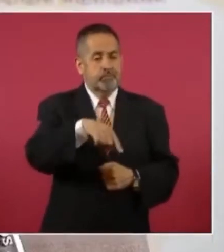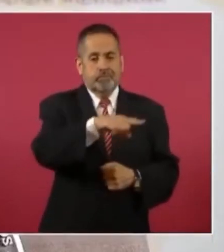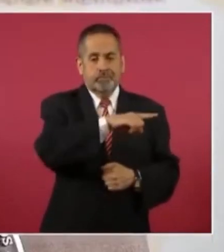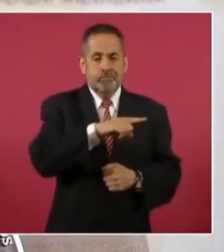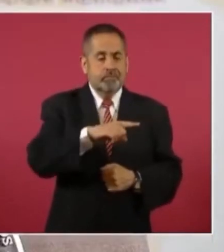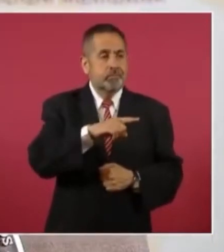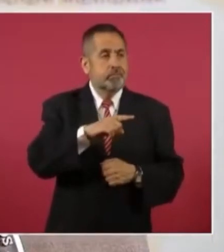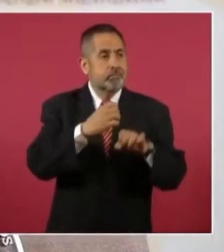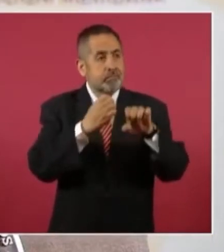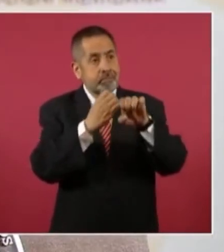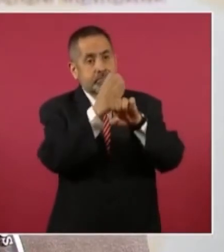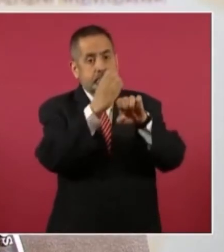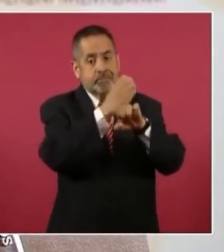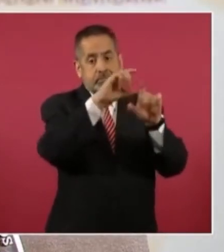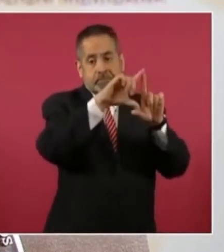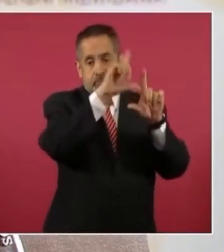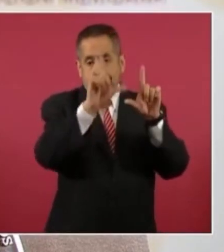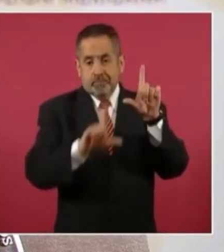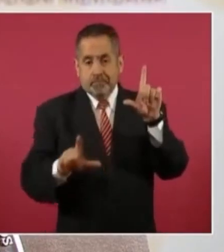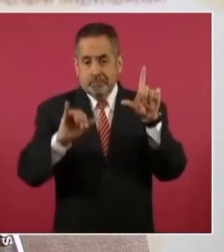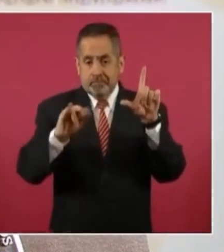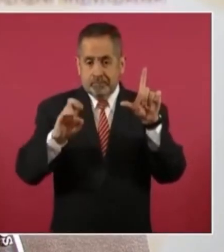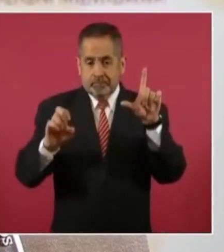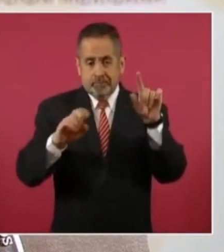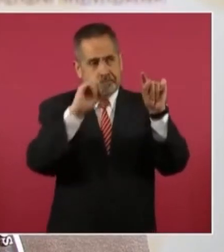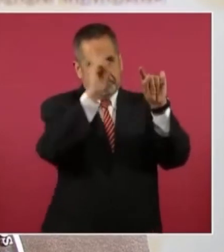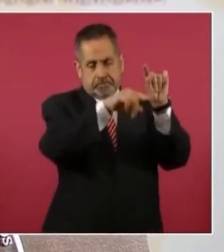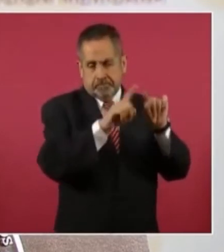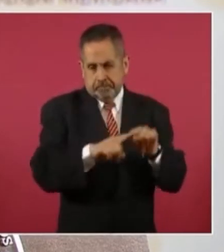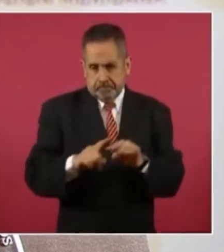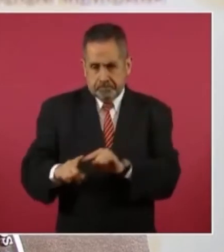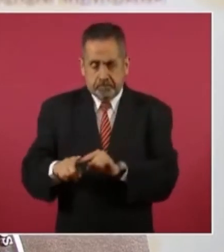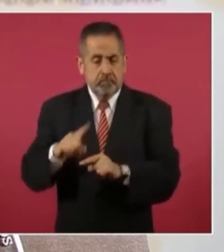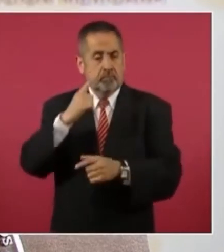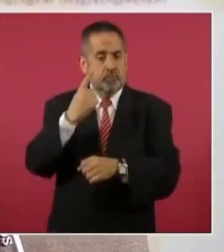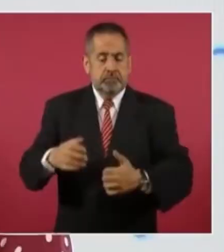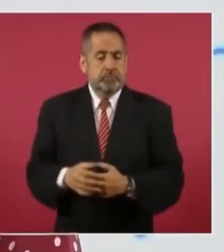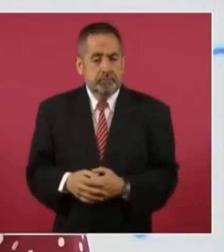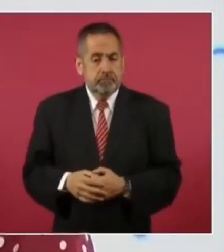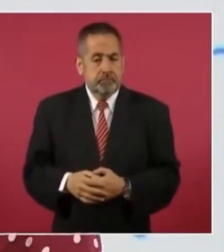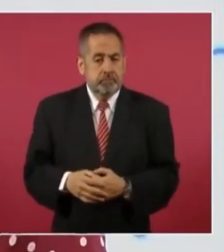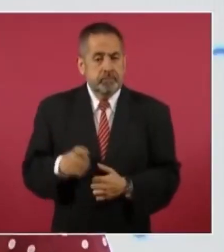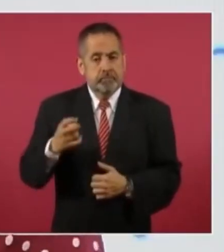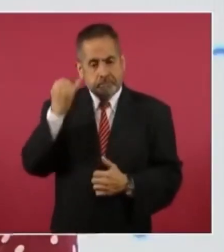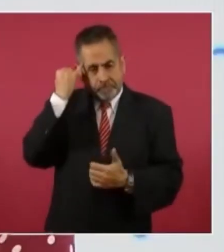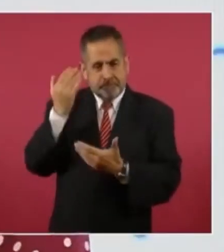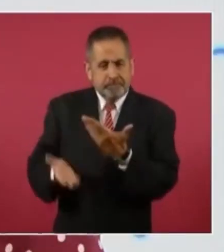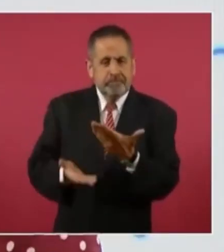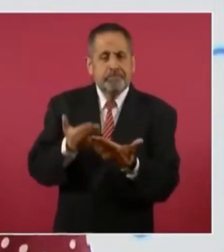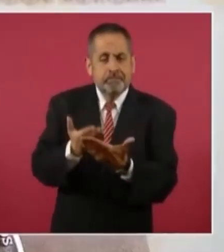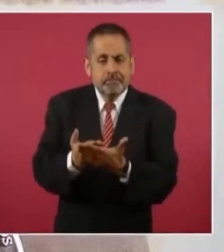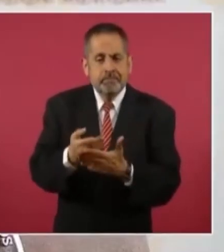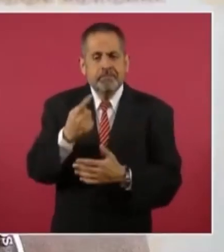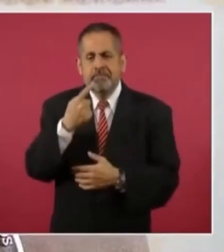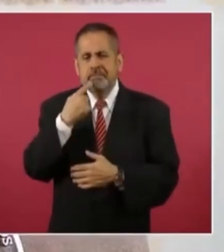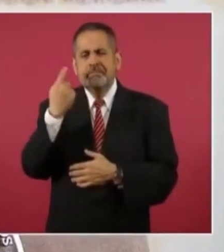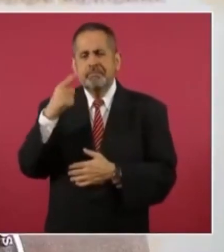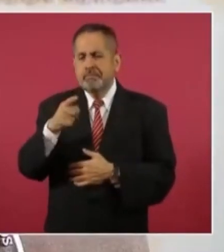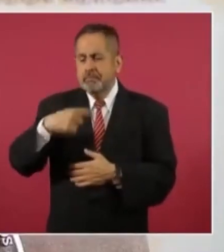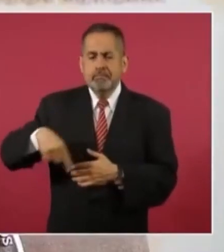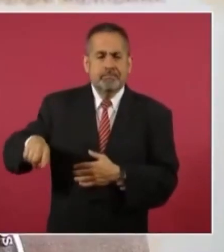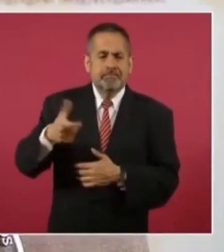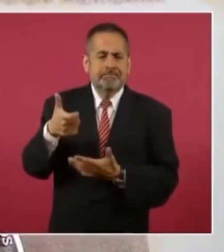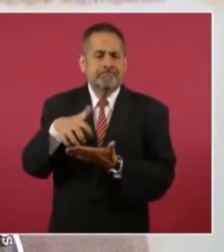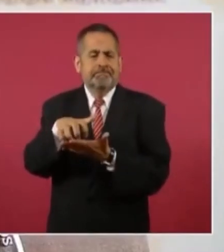electorales locales. Y por último, implementar el voto electrónico. Es para ahorrar